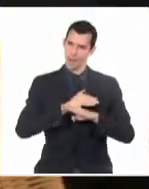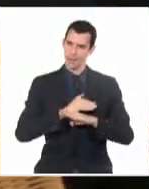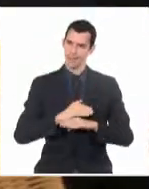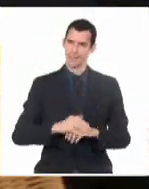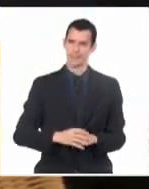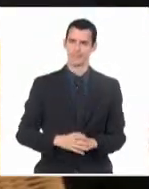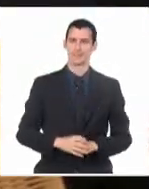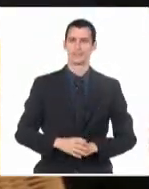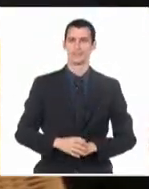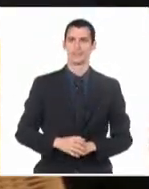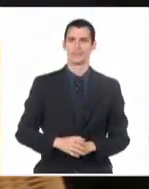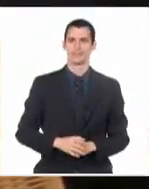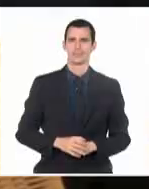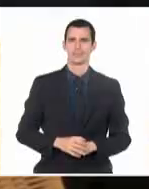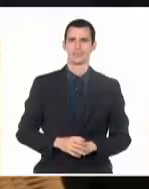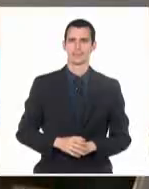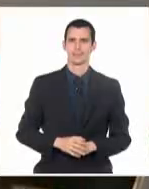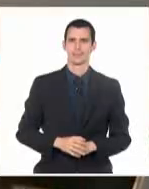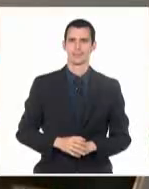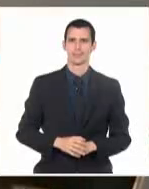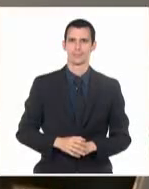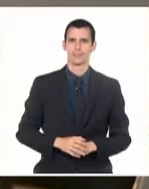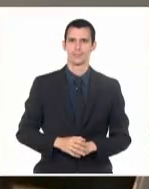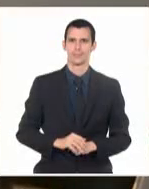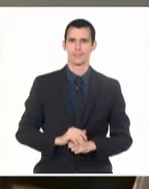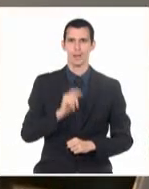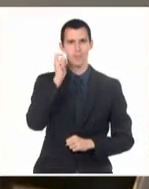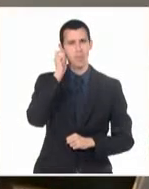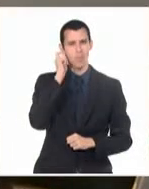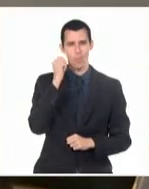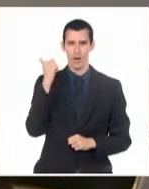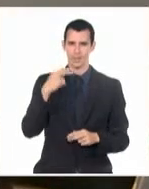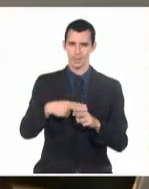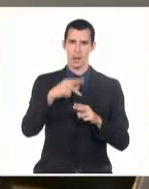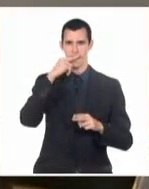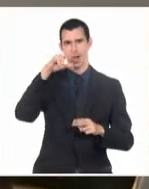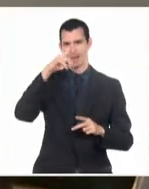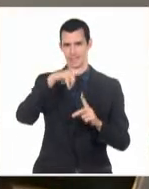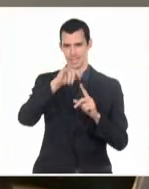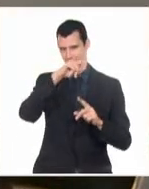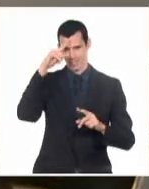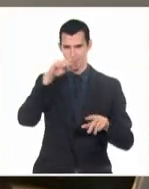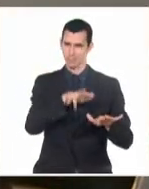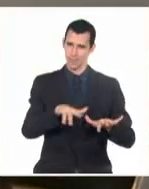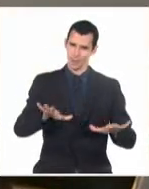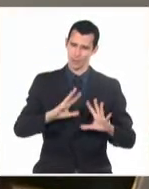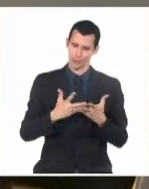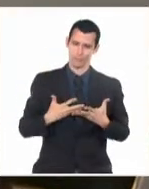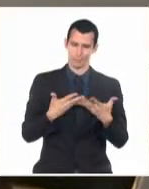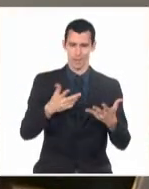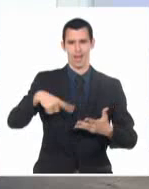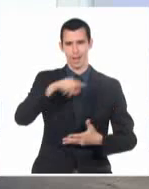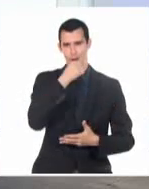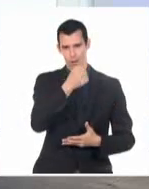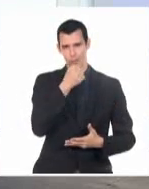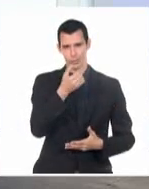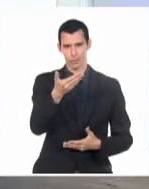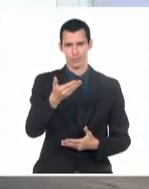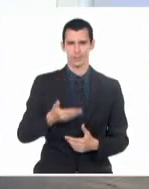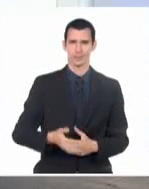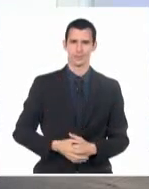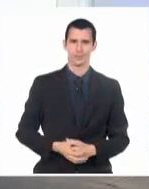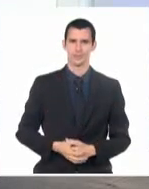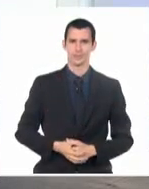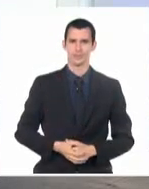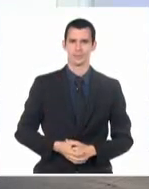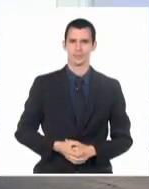sus interpretaciones a los locutores en su día. Leandris Noa Fáez, Canal Cubano de Noticias. El